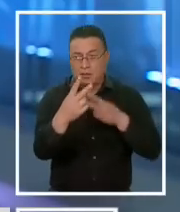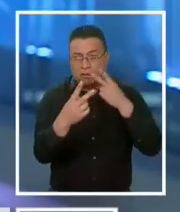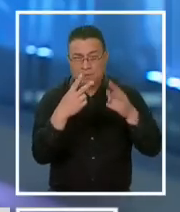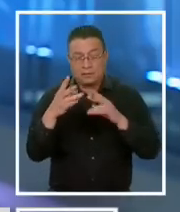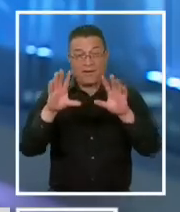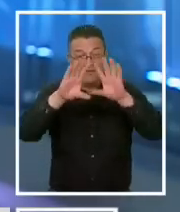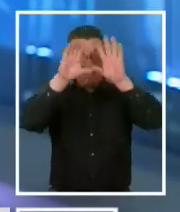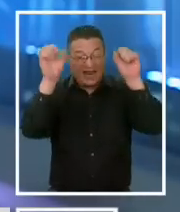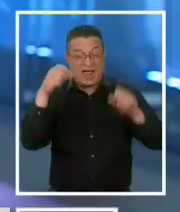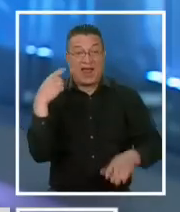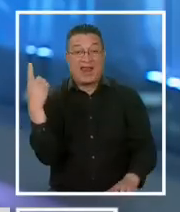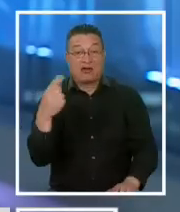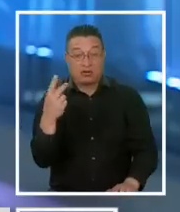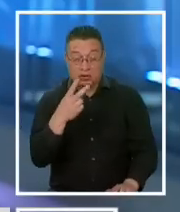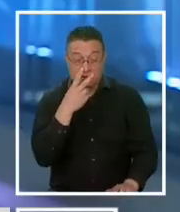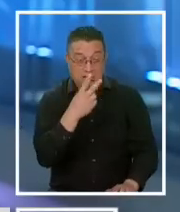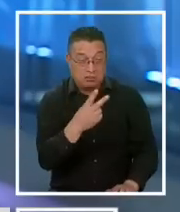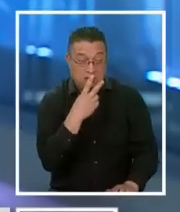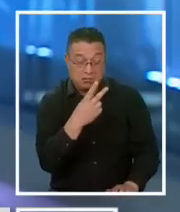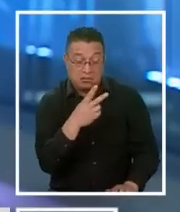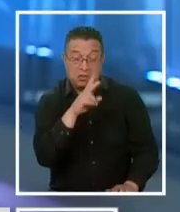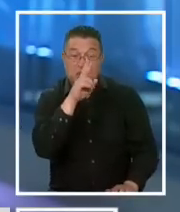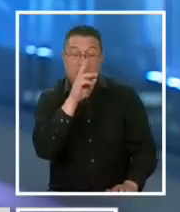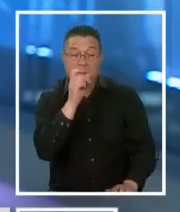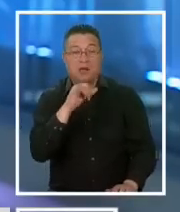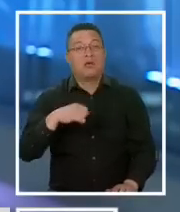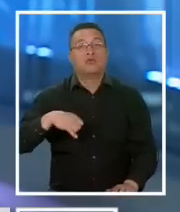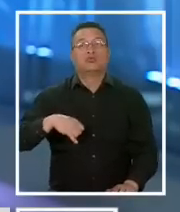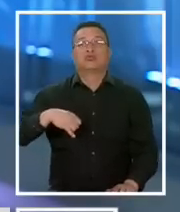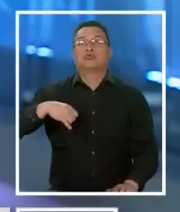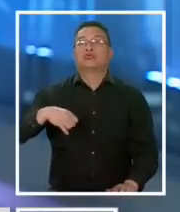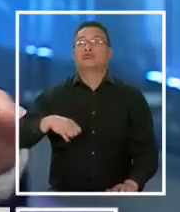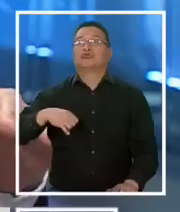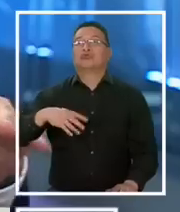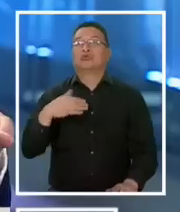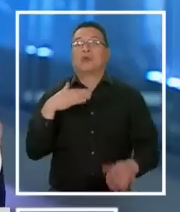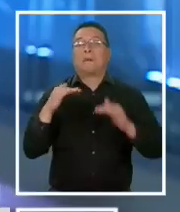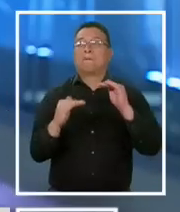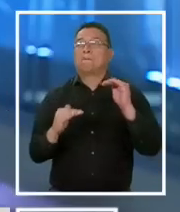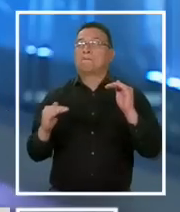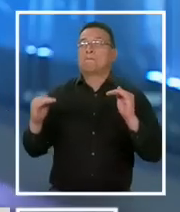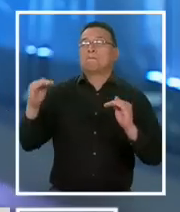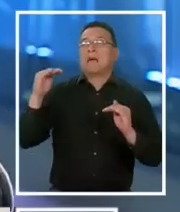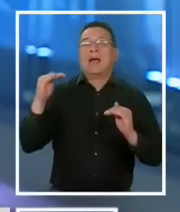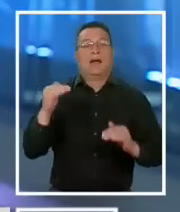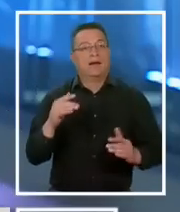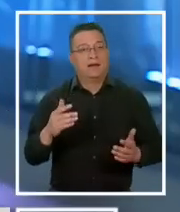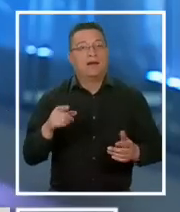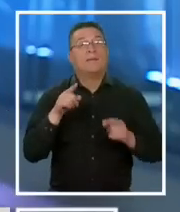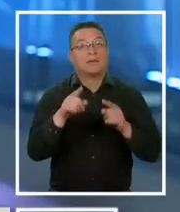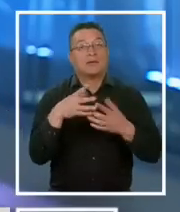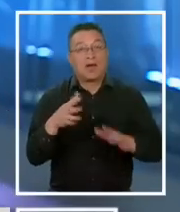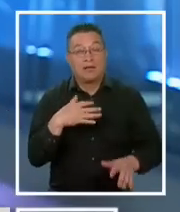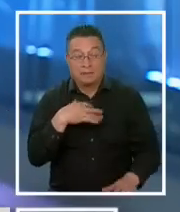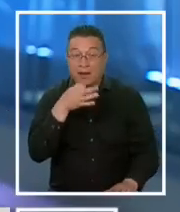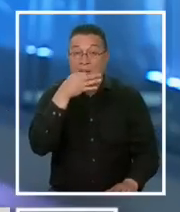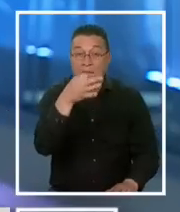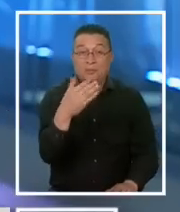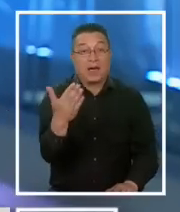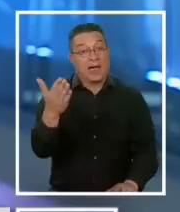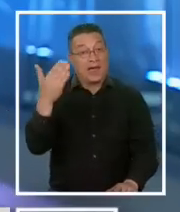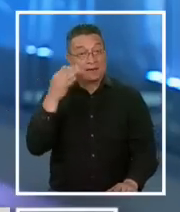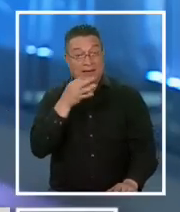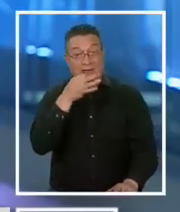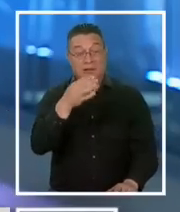que está la fiscalía nacional yo tengo la impresión que se ve como privilegiados y que están por un estatus Superior y lo que señalé en ese medio de comunicación